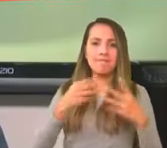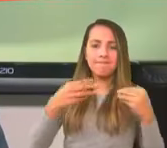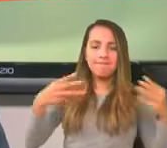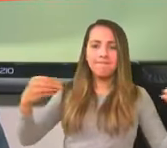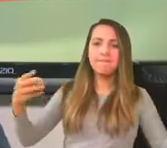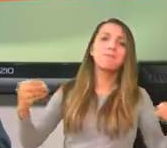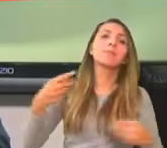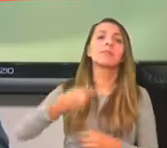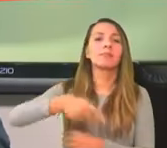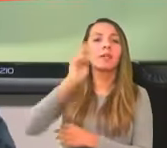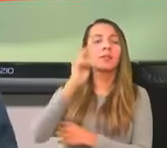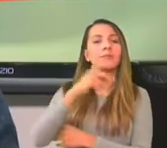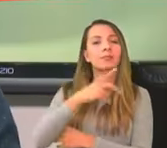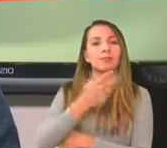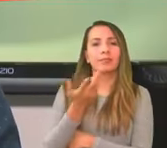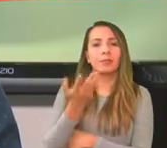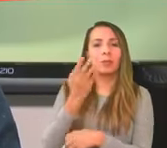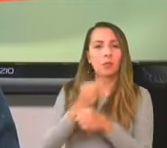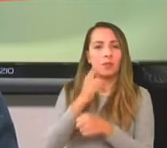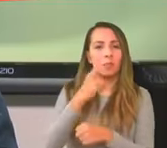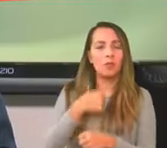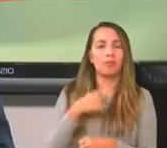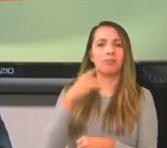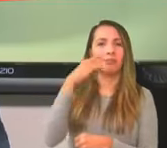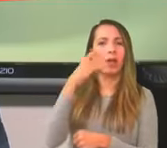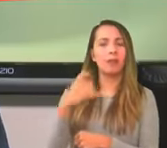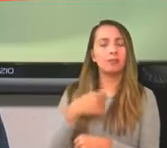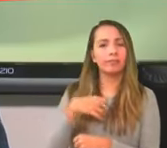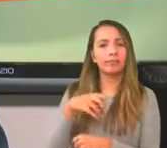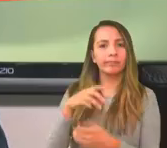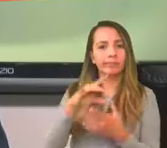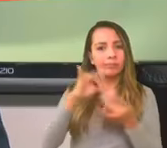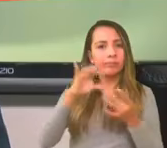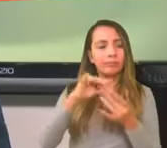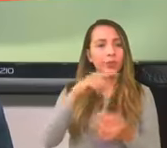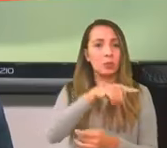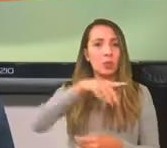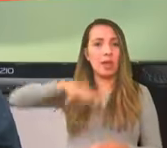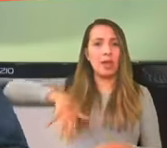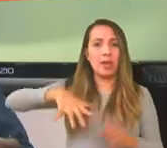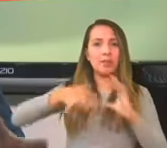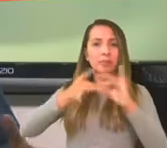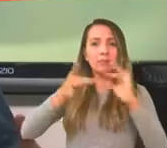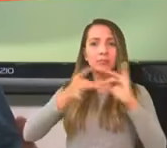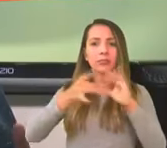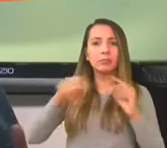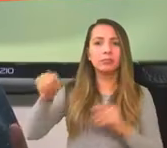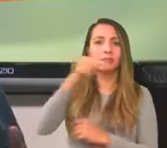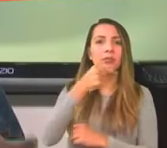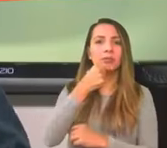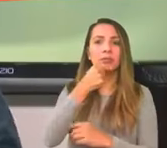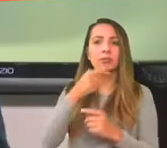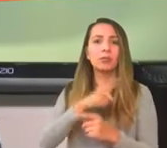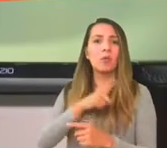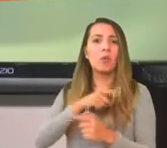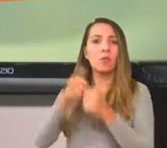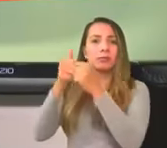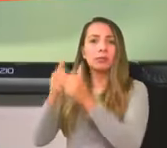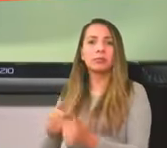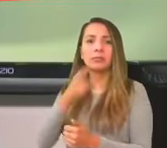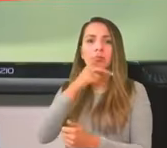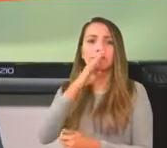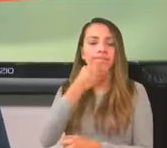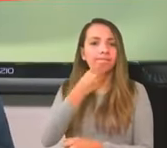esta parte, hay algo que me llamó mucho la atención cuando usted refiere el que los niños se quedan solos, los padres tienen